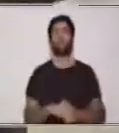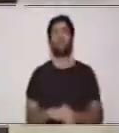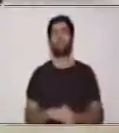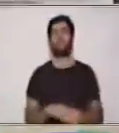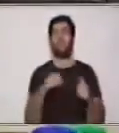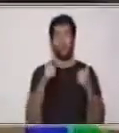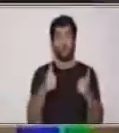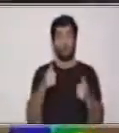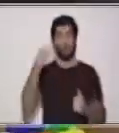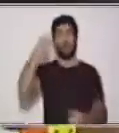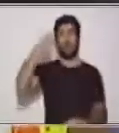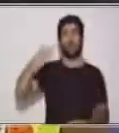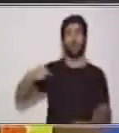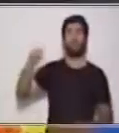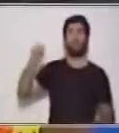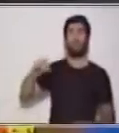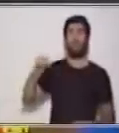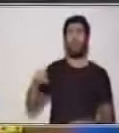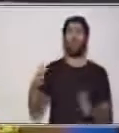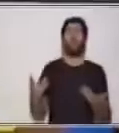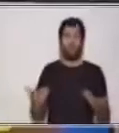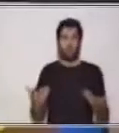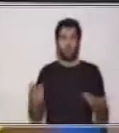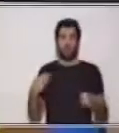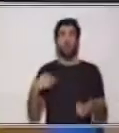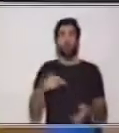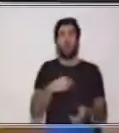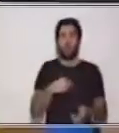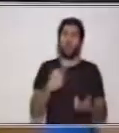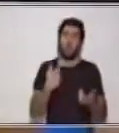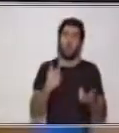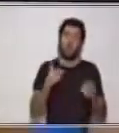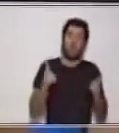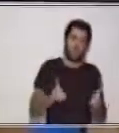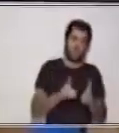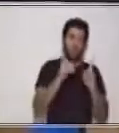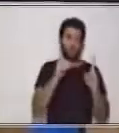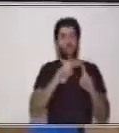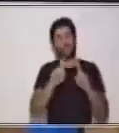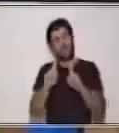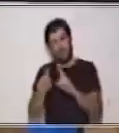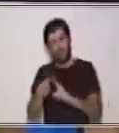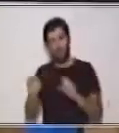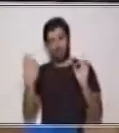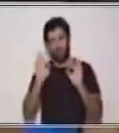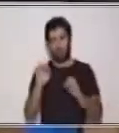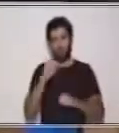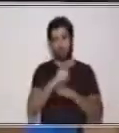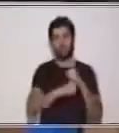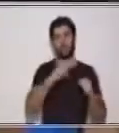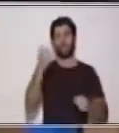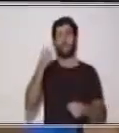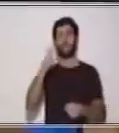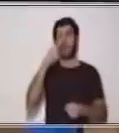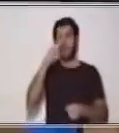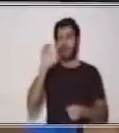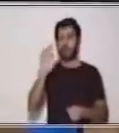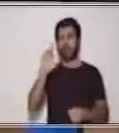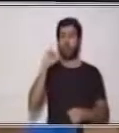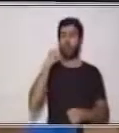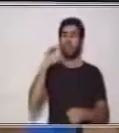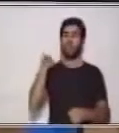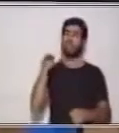El día de hoy vamos a desarrollar diferentes casos de factorización y vamos a ver algunas